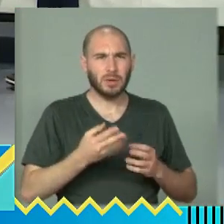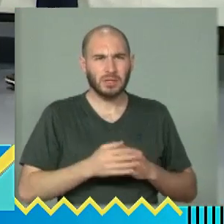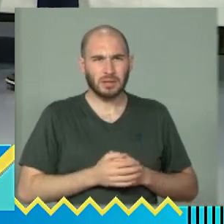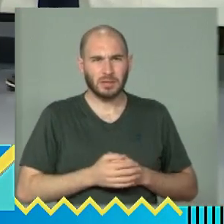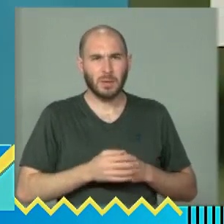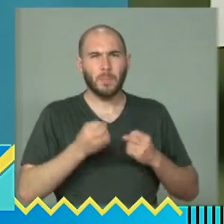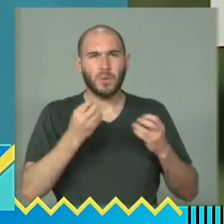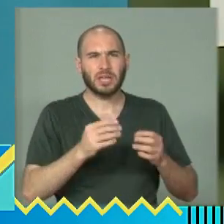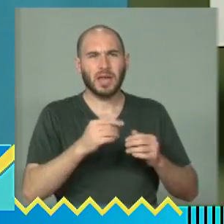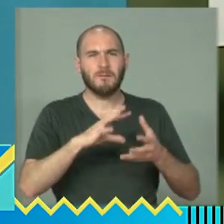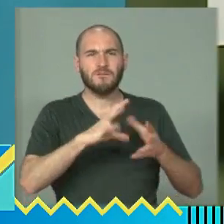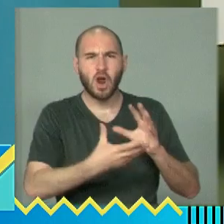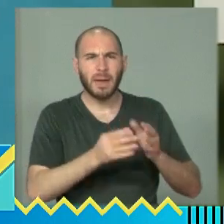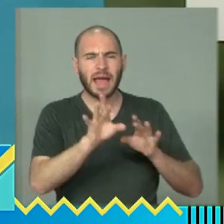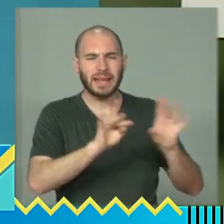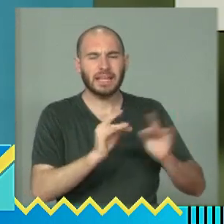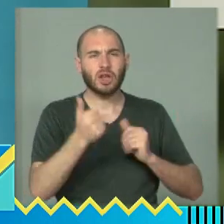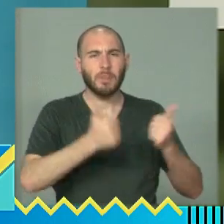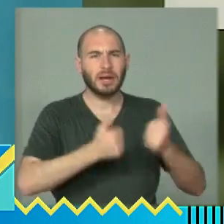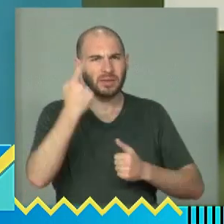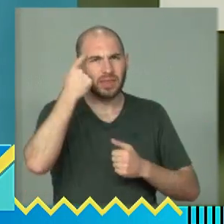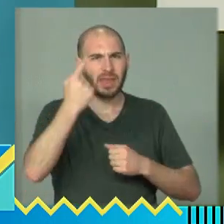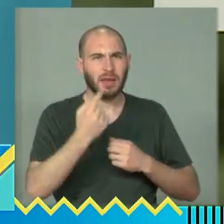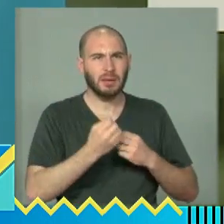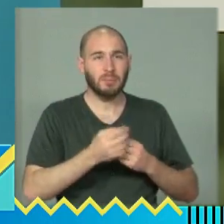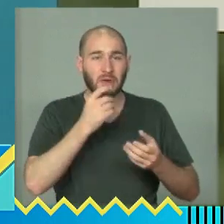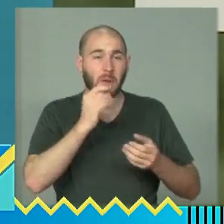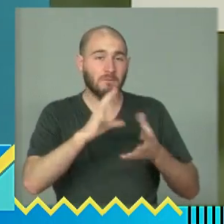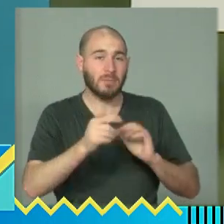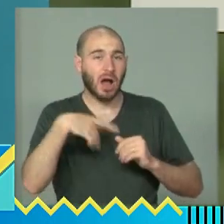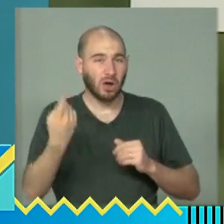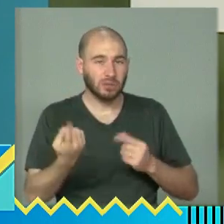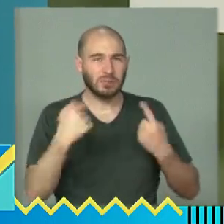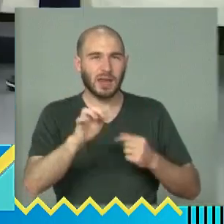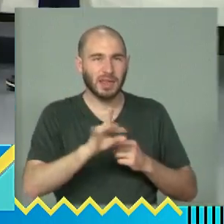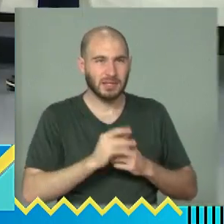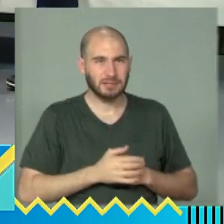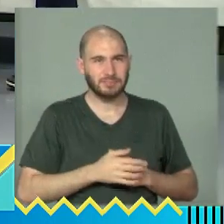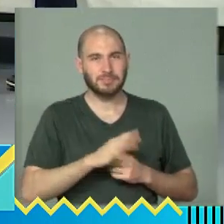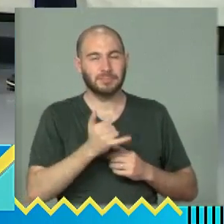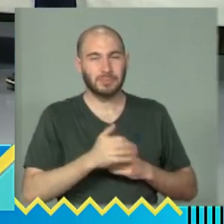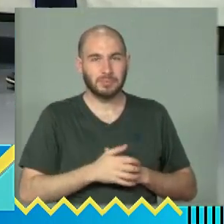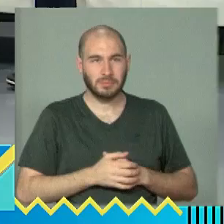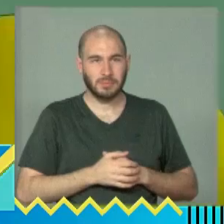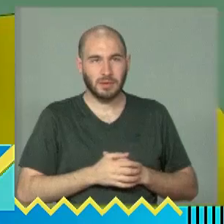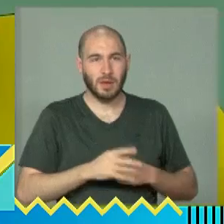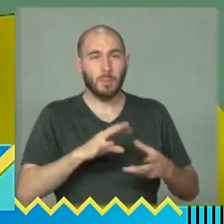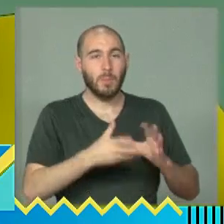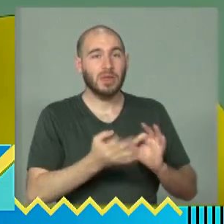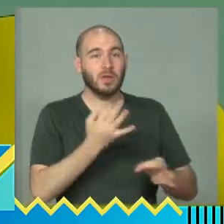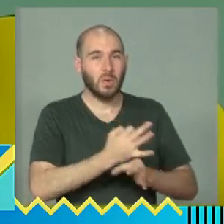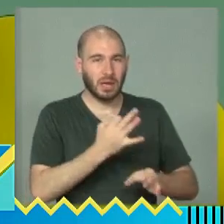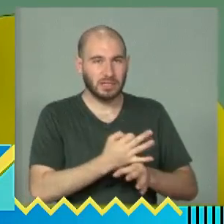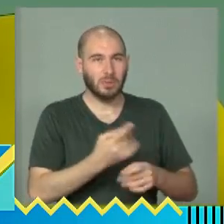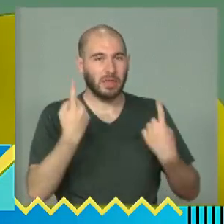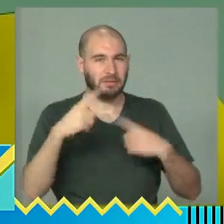¿Por qué se llega a elegir este formato, ¿no?, de maratón de ideas? Porque podrían ser otros, pero se elige este. Tal cual, porque son modelos educativos